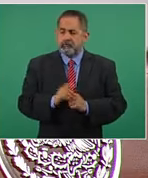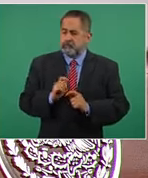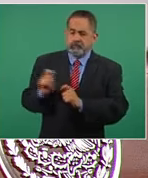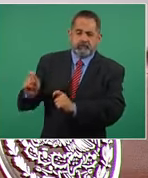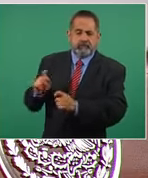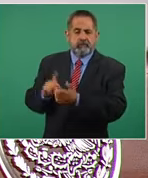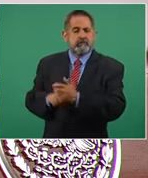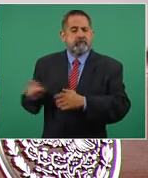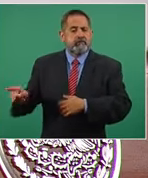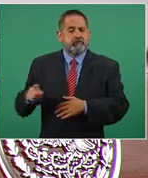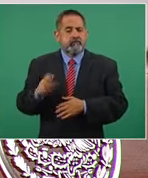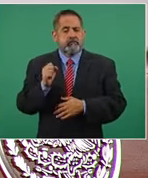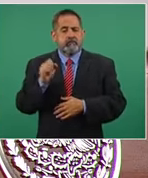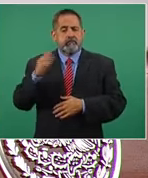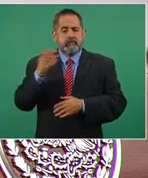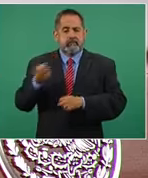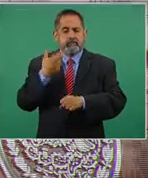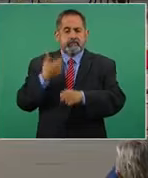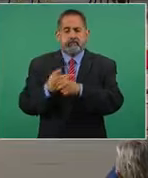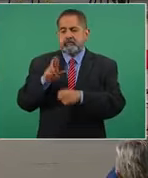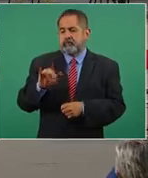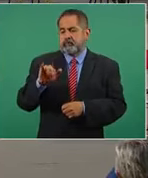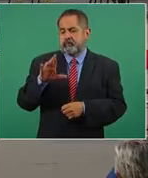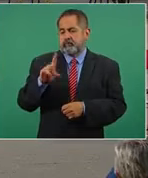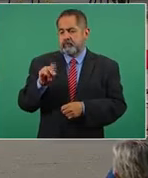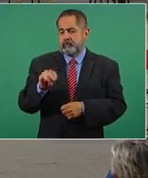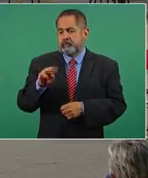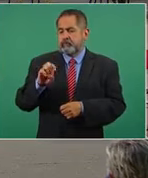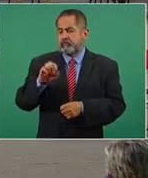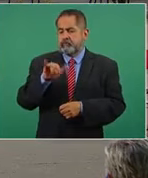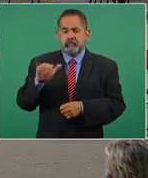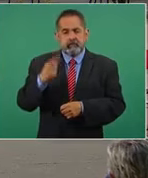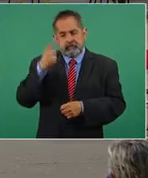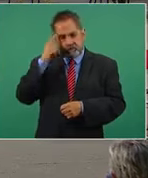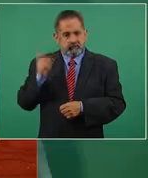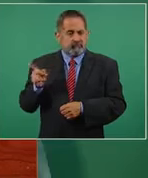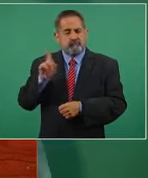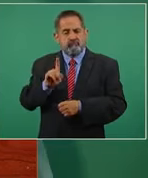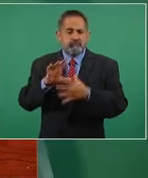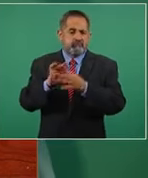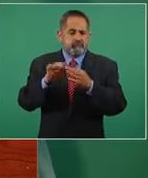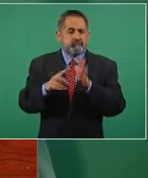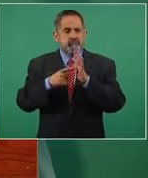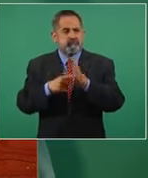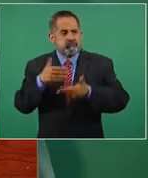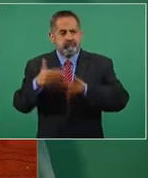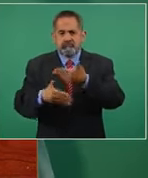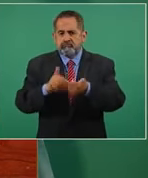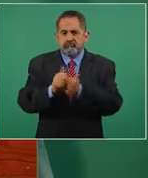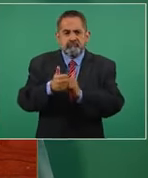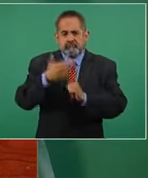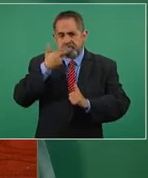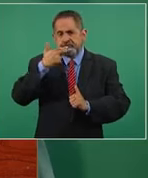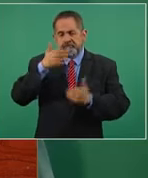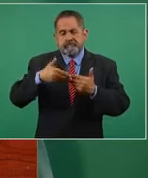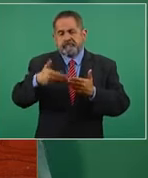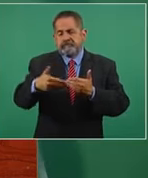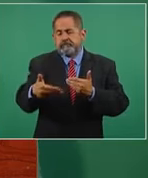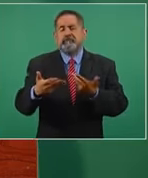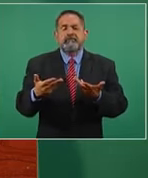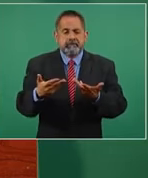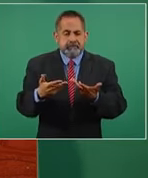palabra al subsecretario Ricardo Mejía para que veamos el avance